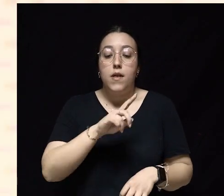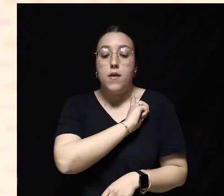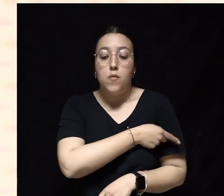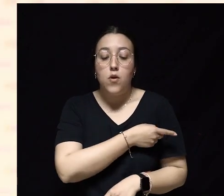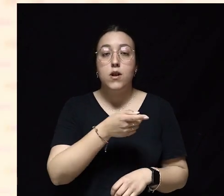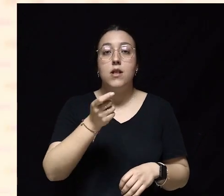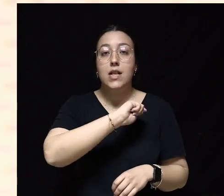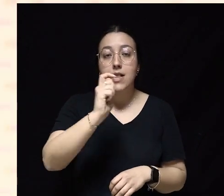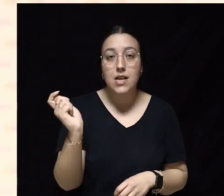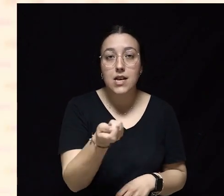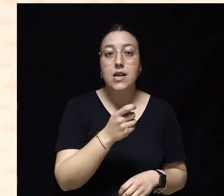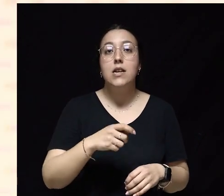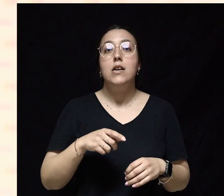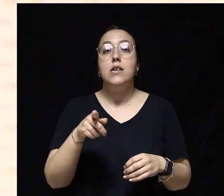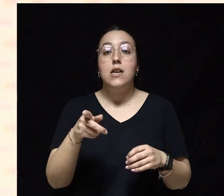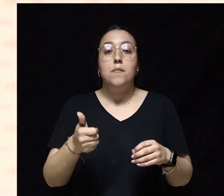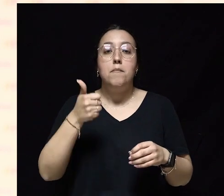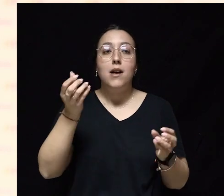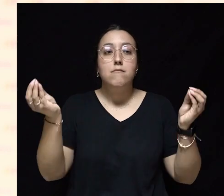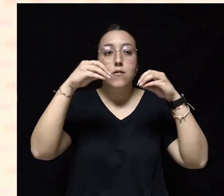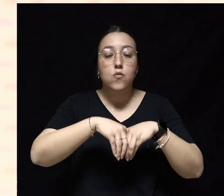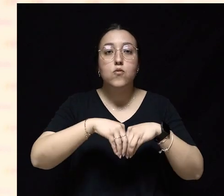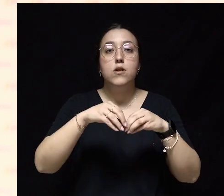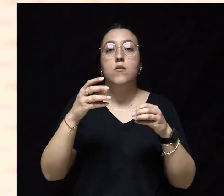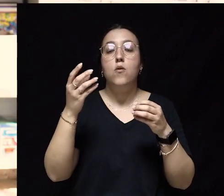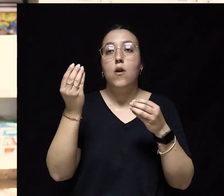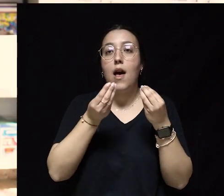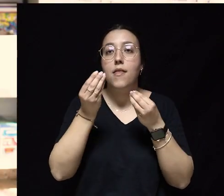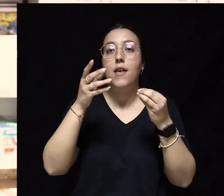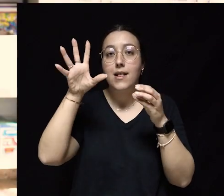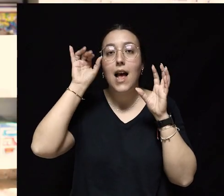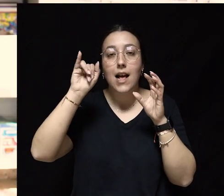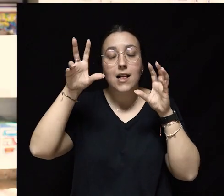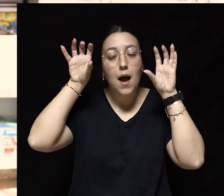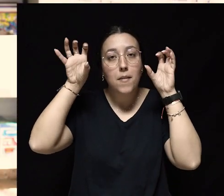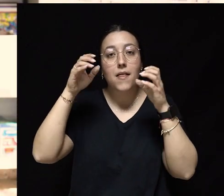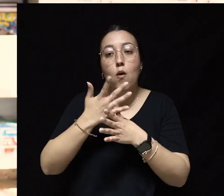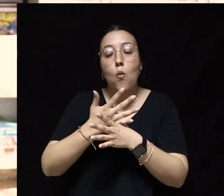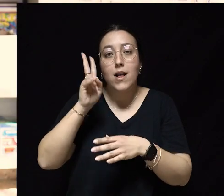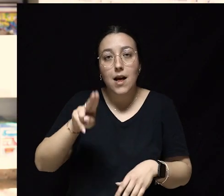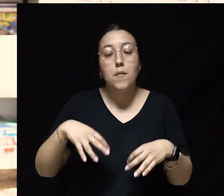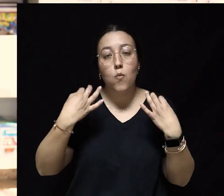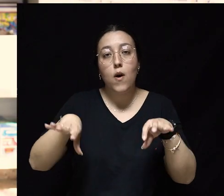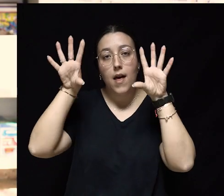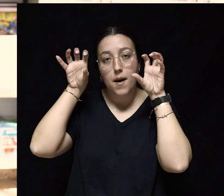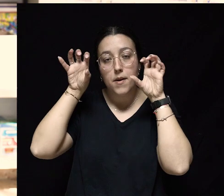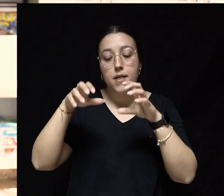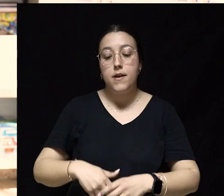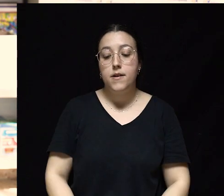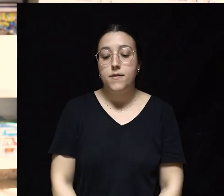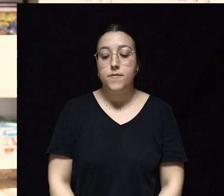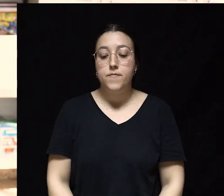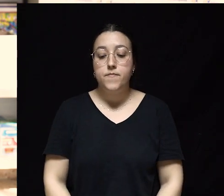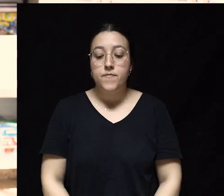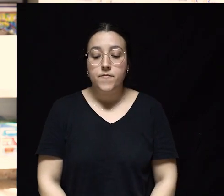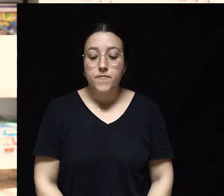ganan. Y al final, pues carreras de relevos, deportes como callball, que es muy inclusivo y ayuda a que todos puedan jugar con las mismas